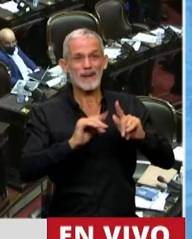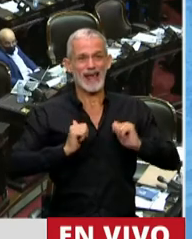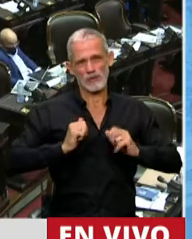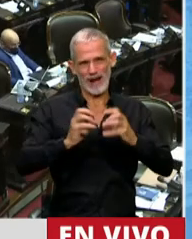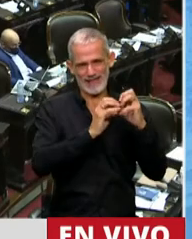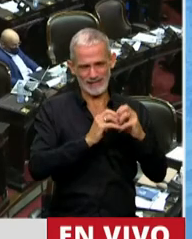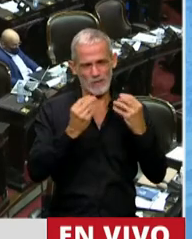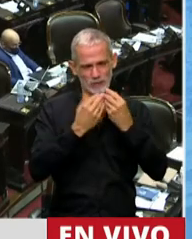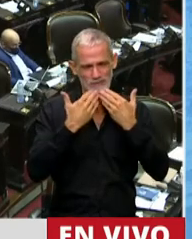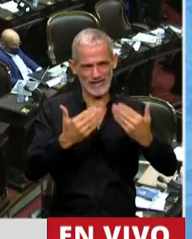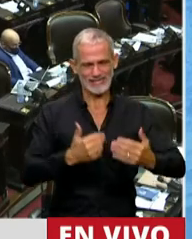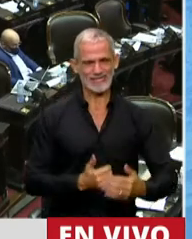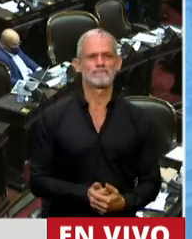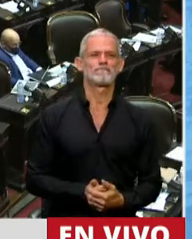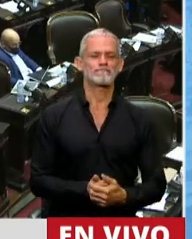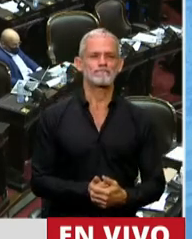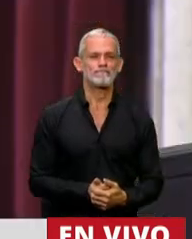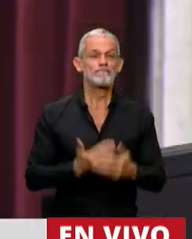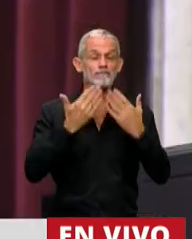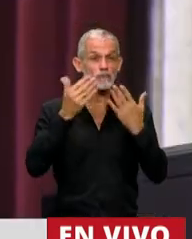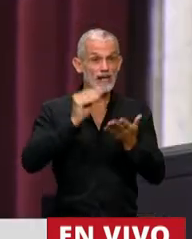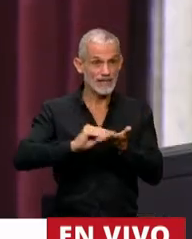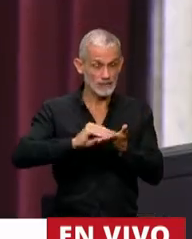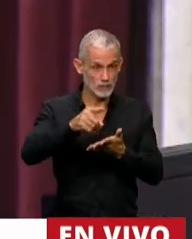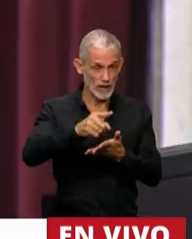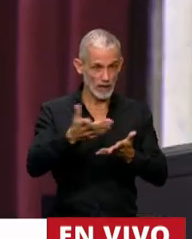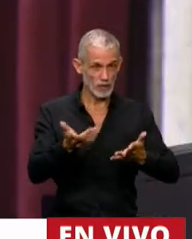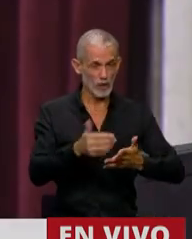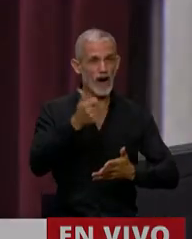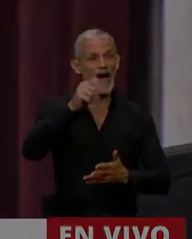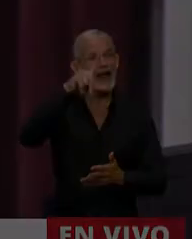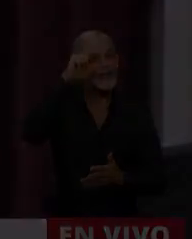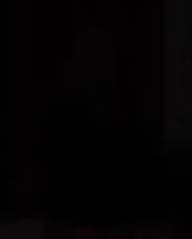Muchísimas gracias, señor presidente. Muchas gracias, diputado Alderete.